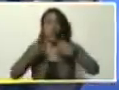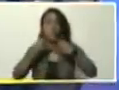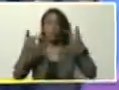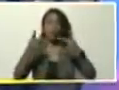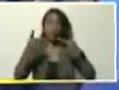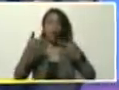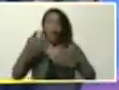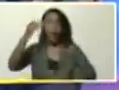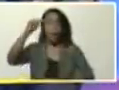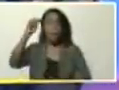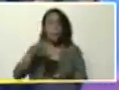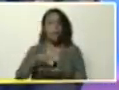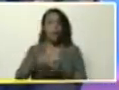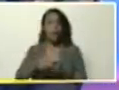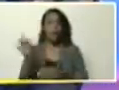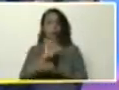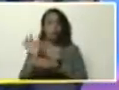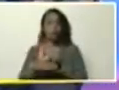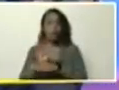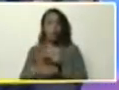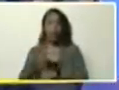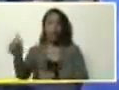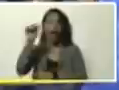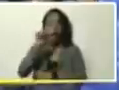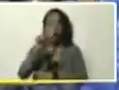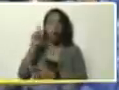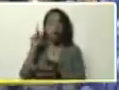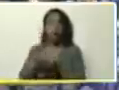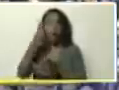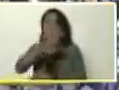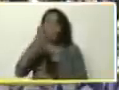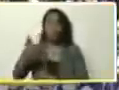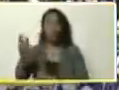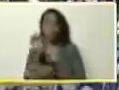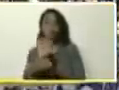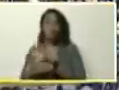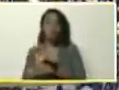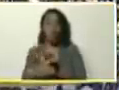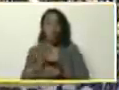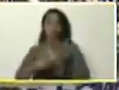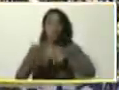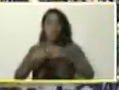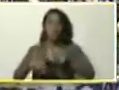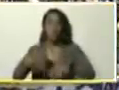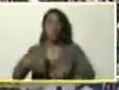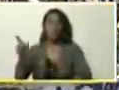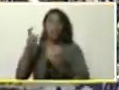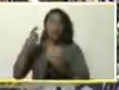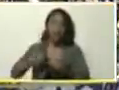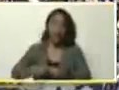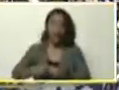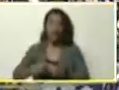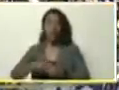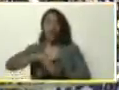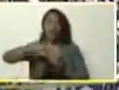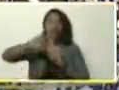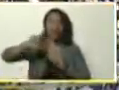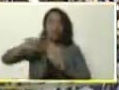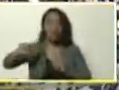en Miranda. Funcione el agua y le llegue a la gente. Funcione los servicios de gas, de